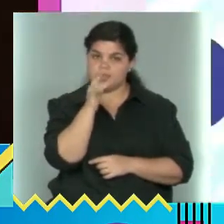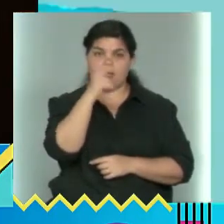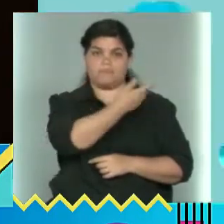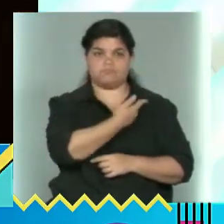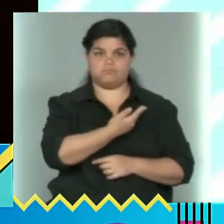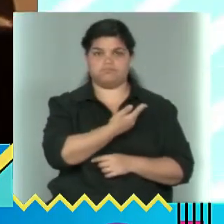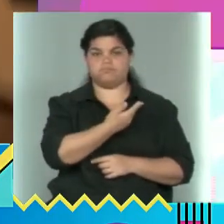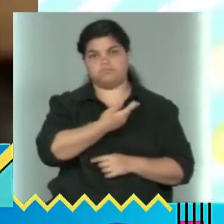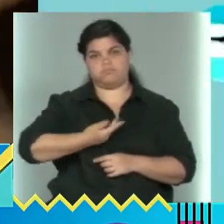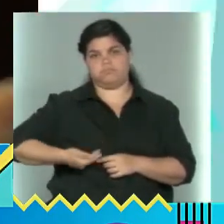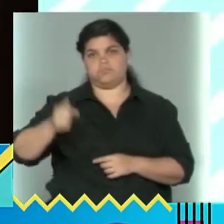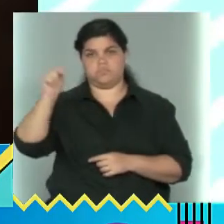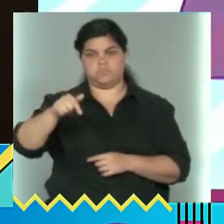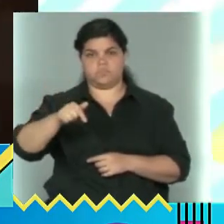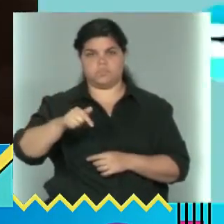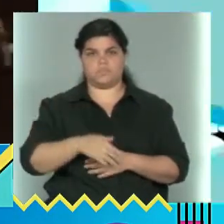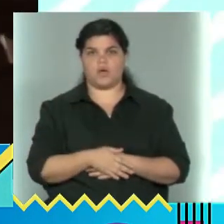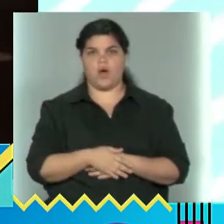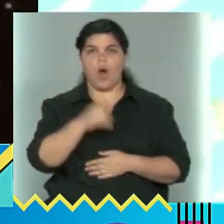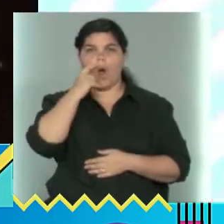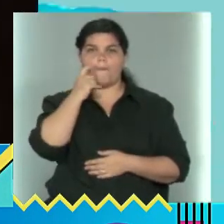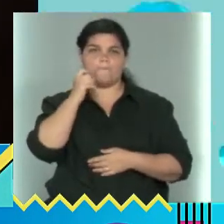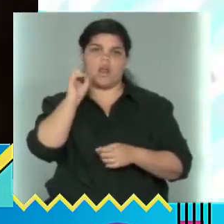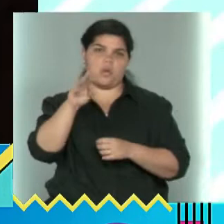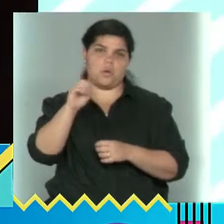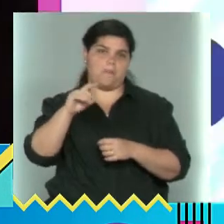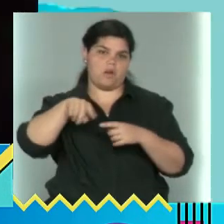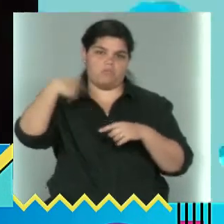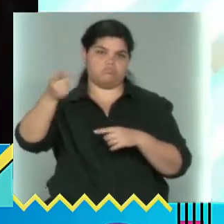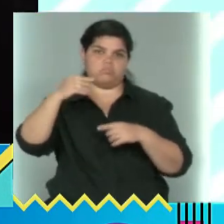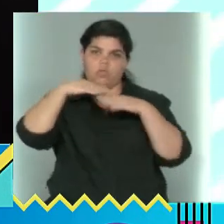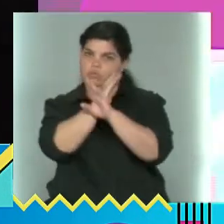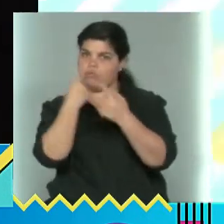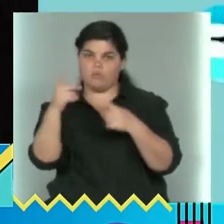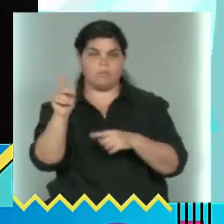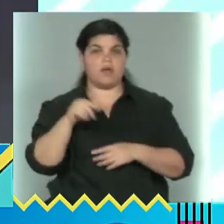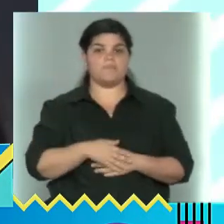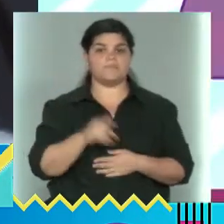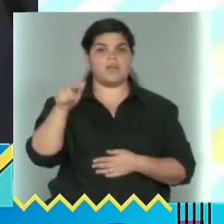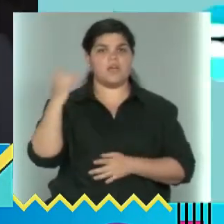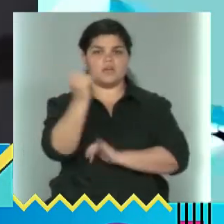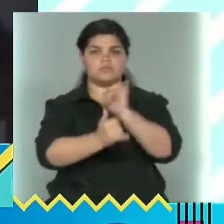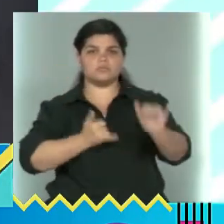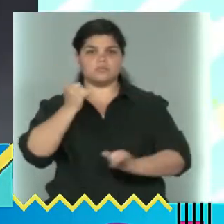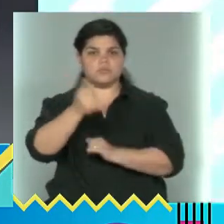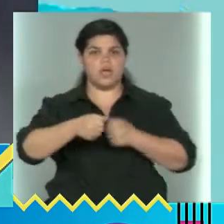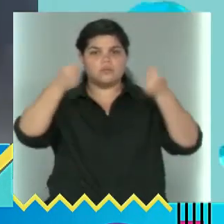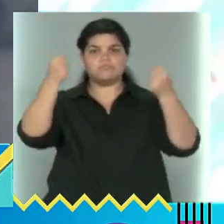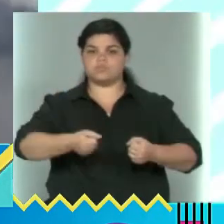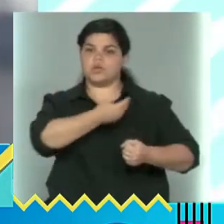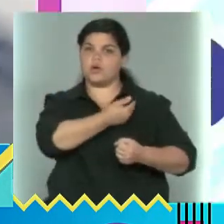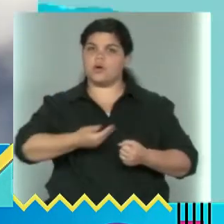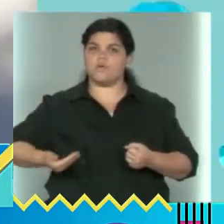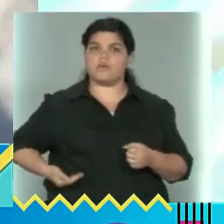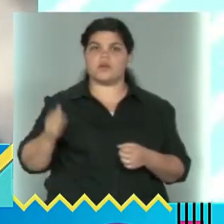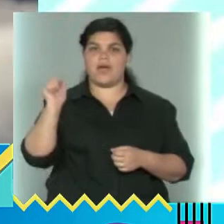mercenario Baghdadi, Abu Bakr al-Baghdadi, proclama el Estado Islámico en